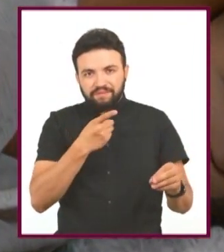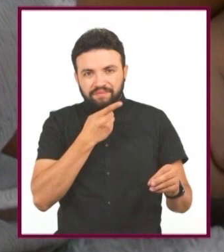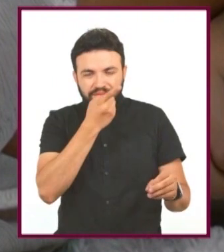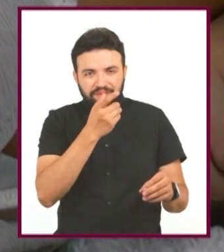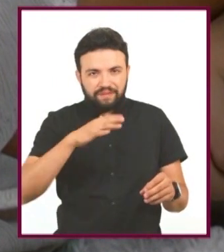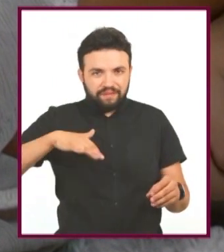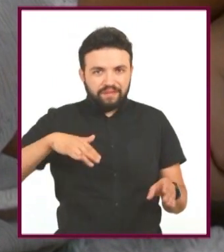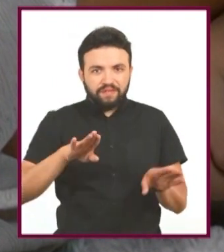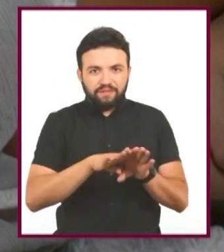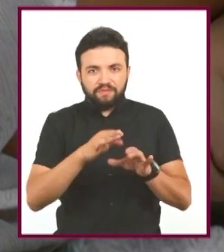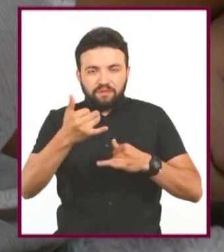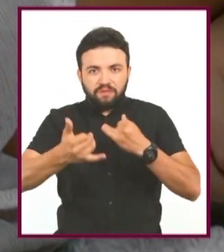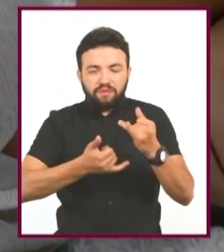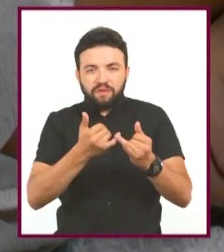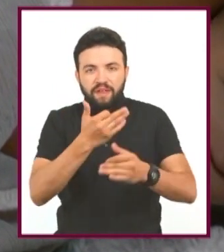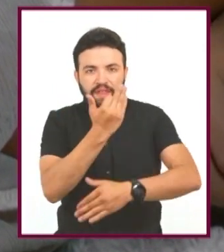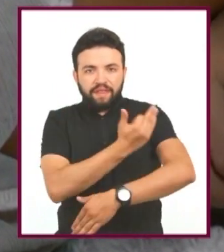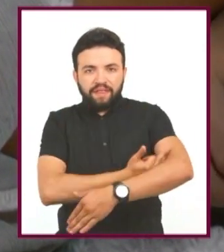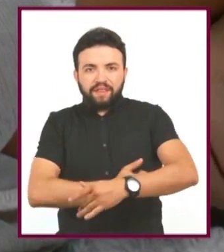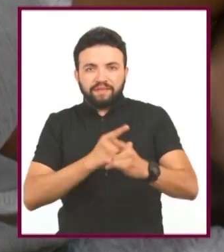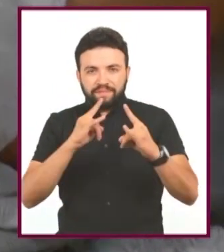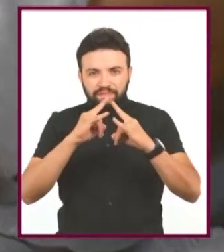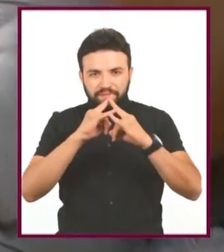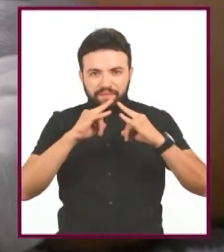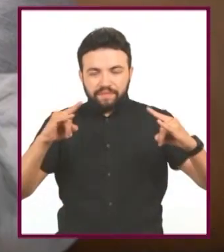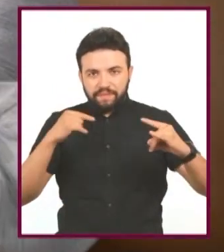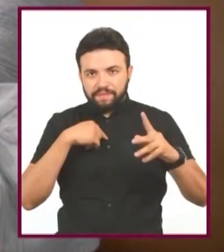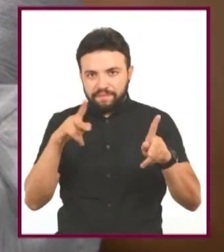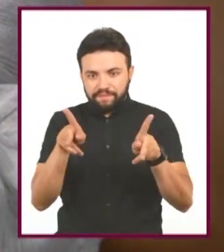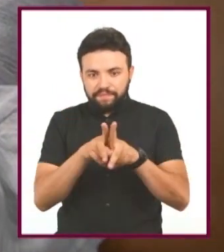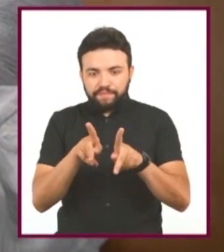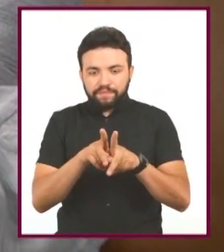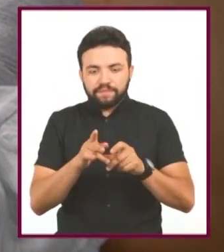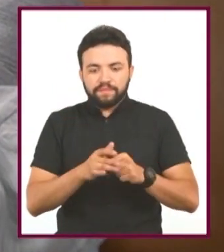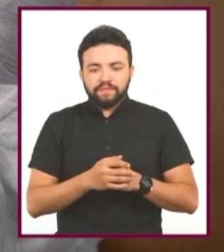en la tarde del campamento con mis primos?